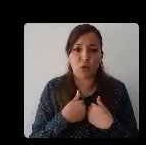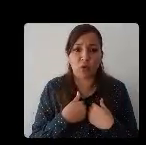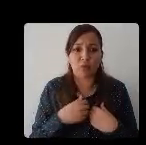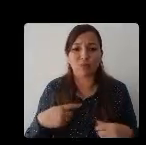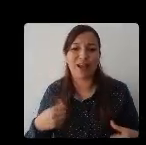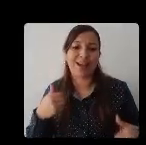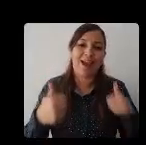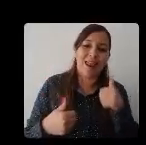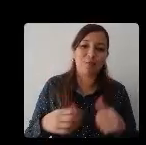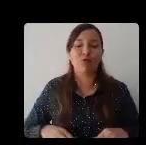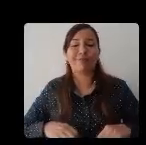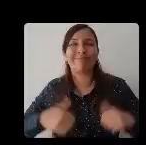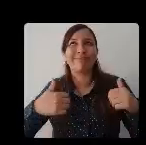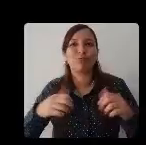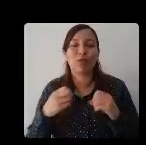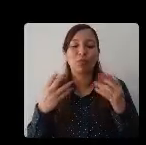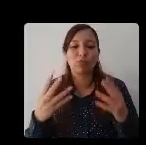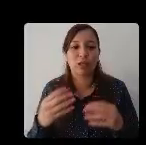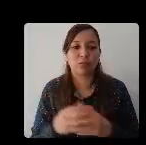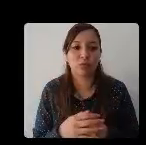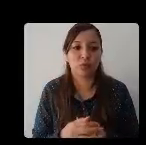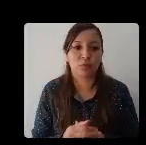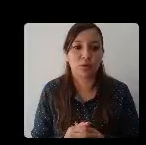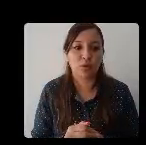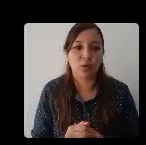sea, muchas ganas o ansias